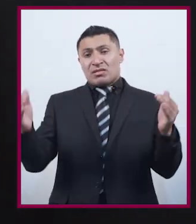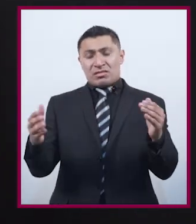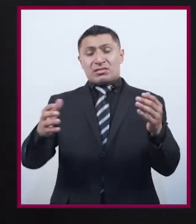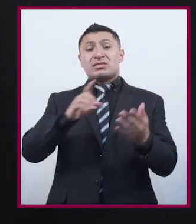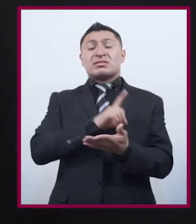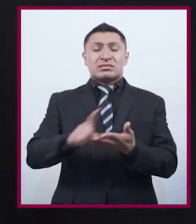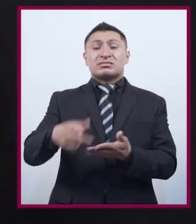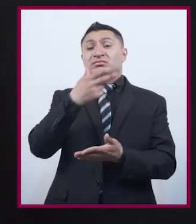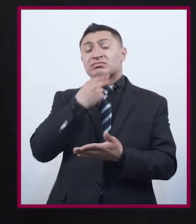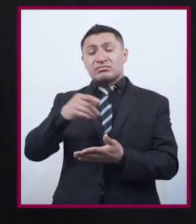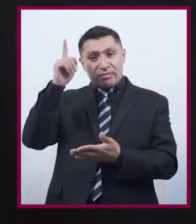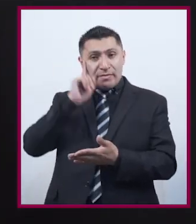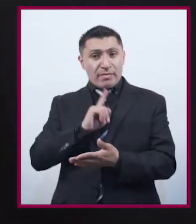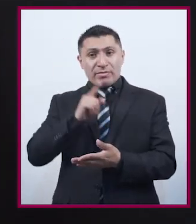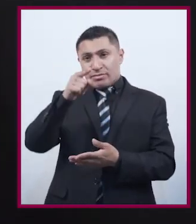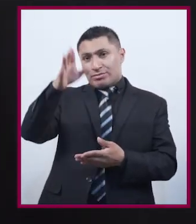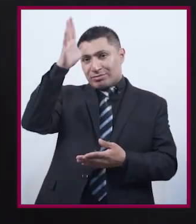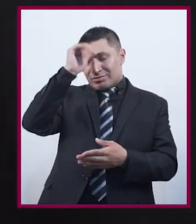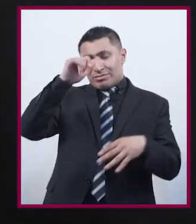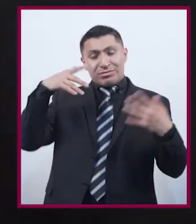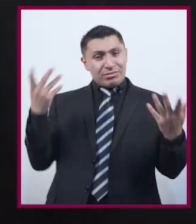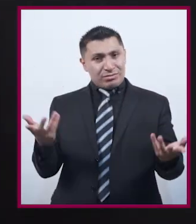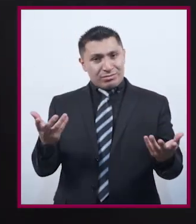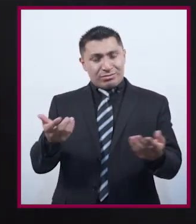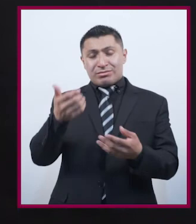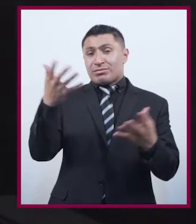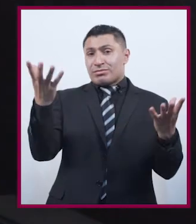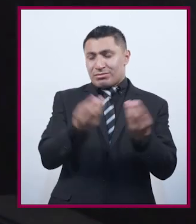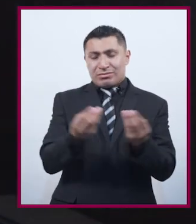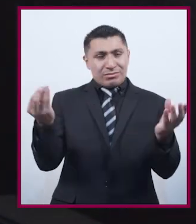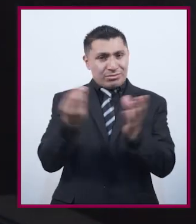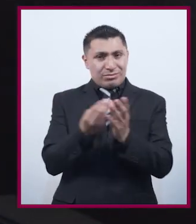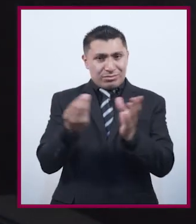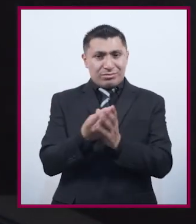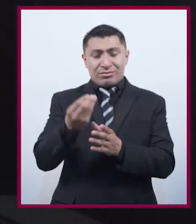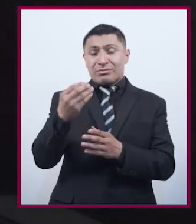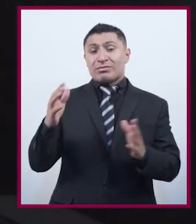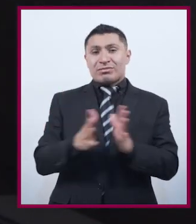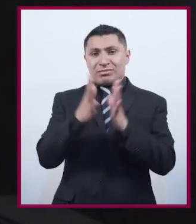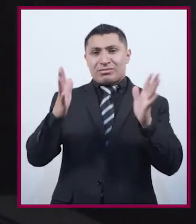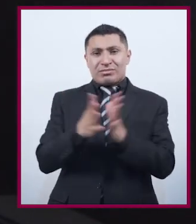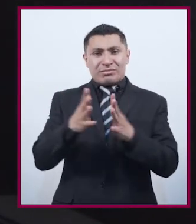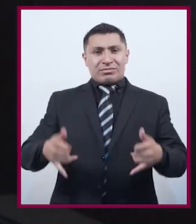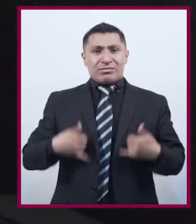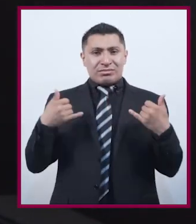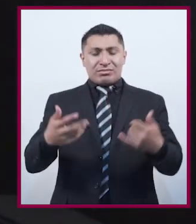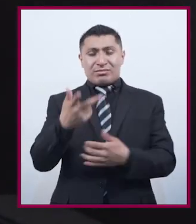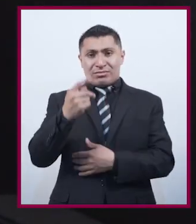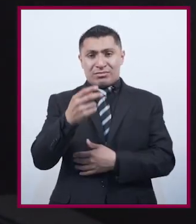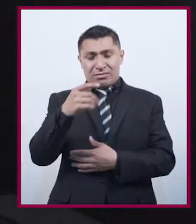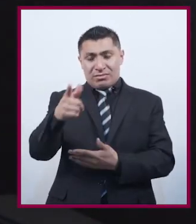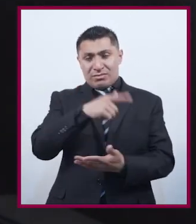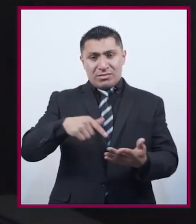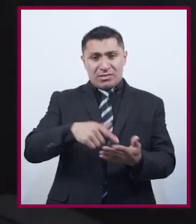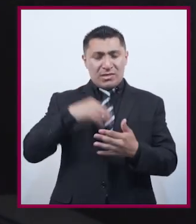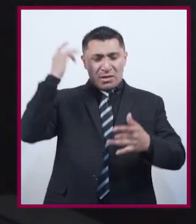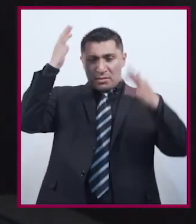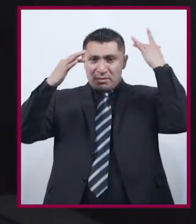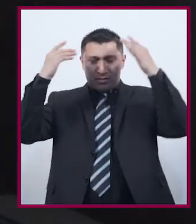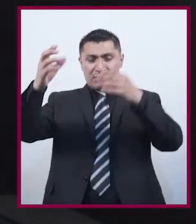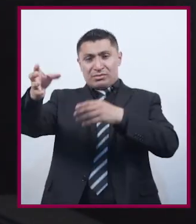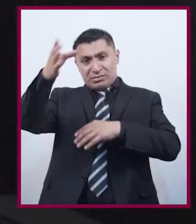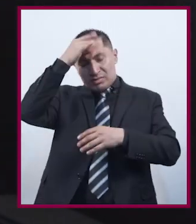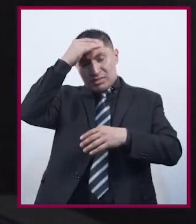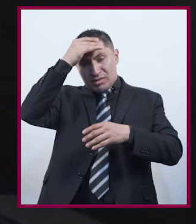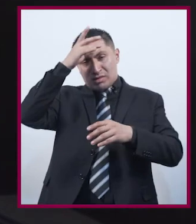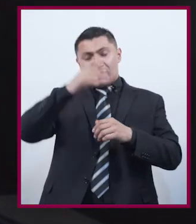de condiciones y derechos, hombres y mujeres. ¿Estás de acuerdo? Haz este programa con nosotros, participa en Jóvenes en TV, un espacio